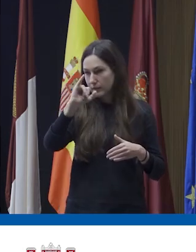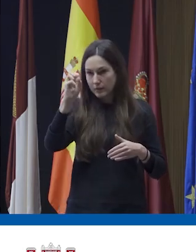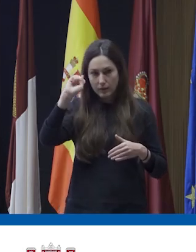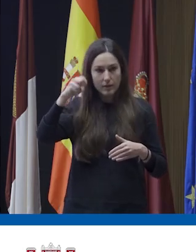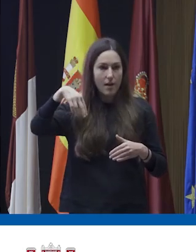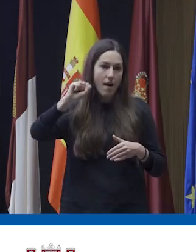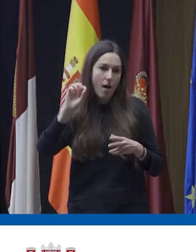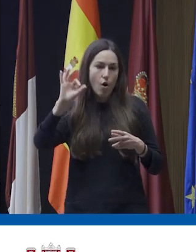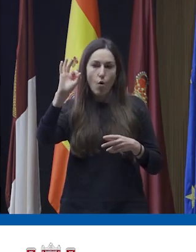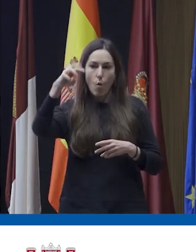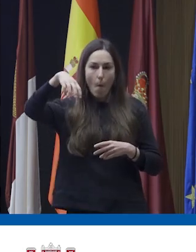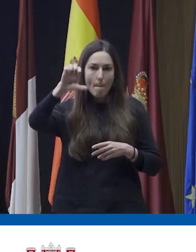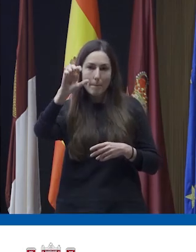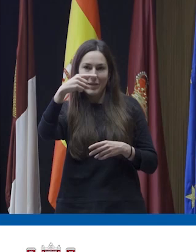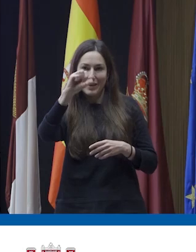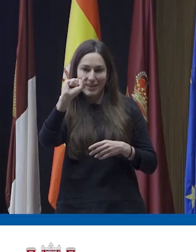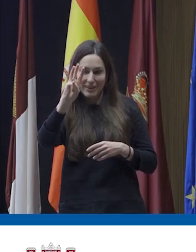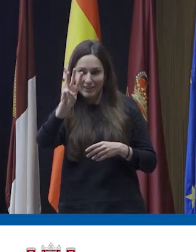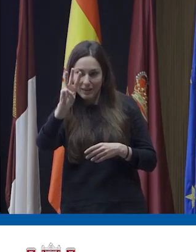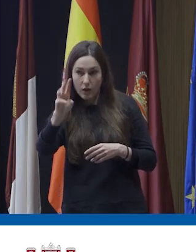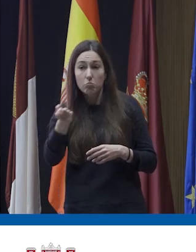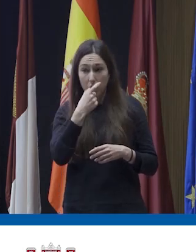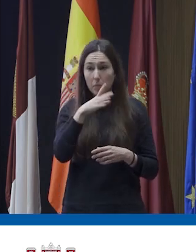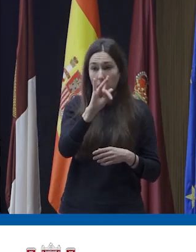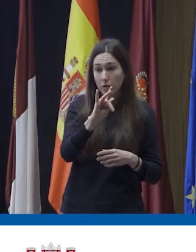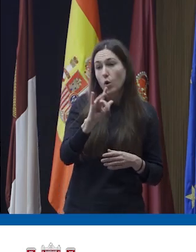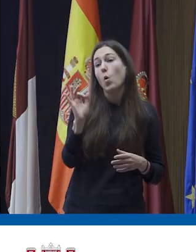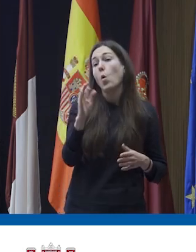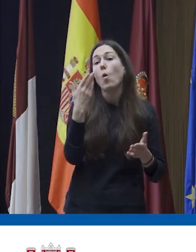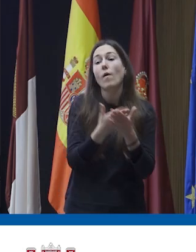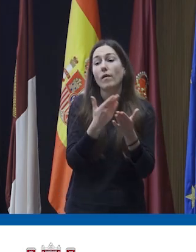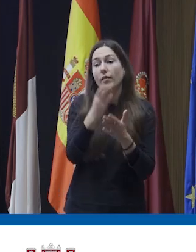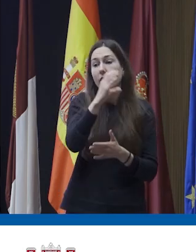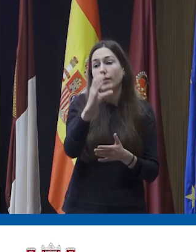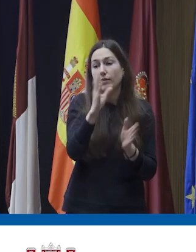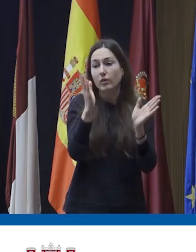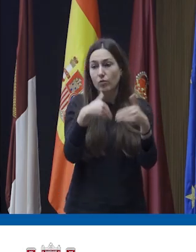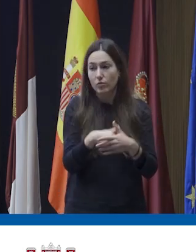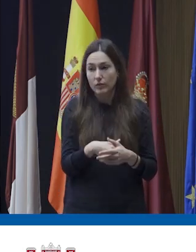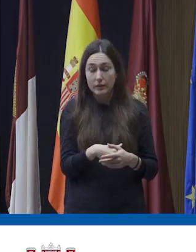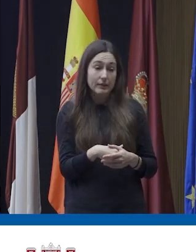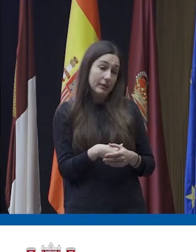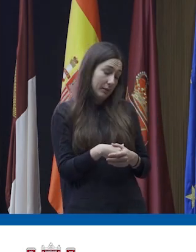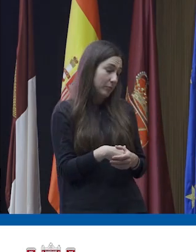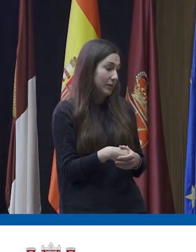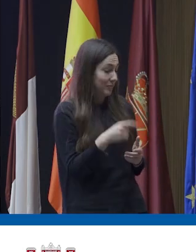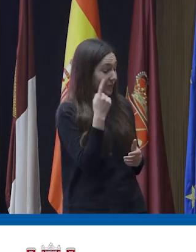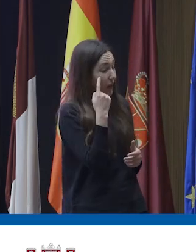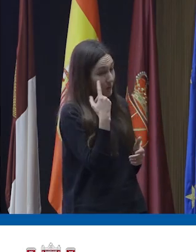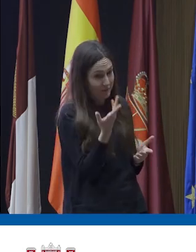Sí. ¿eso en realidad se debe tomar o no está demostrado científicamente? Hay estudios que